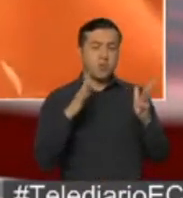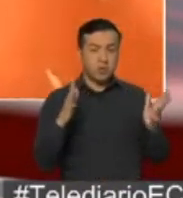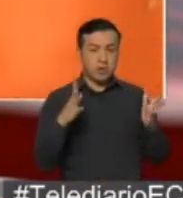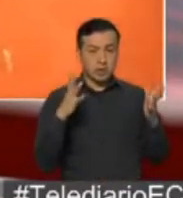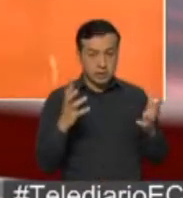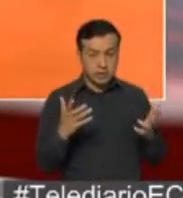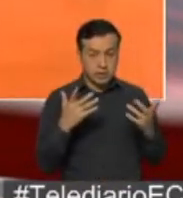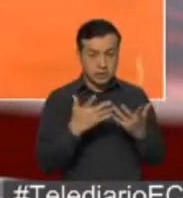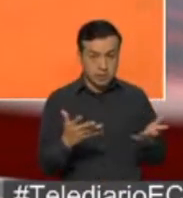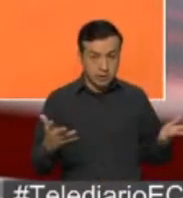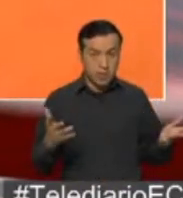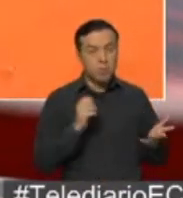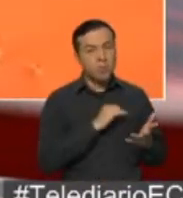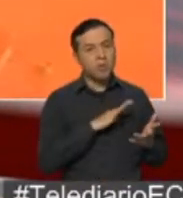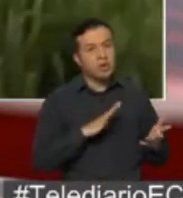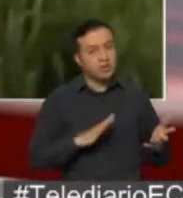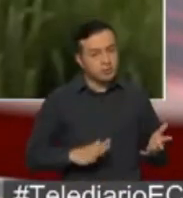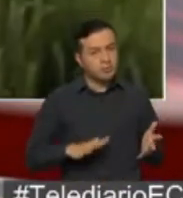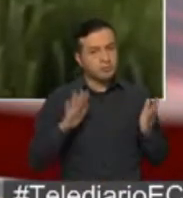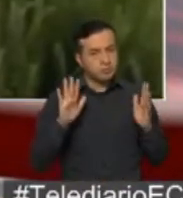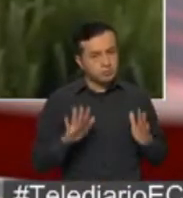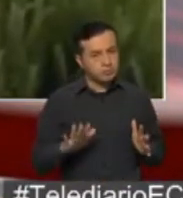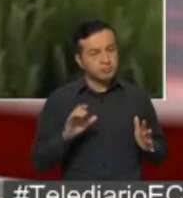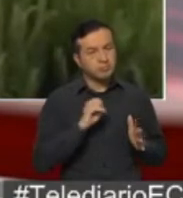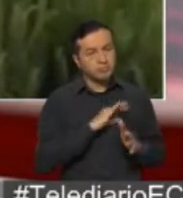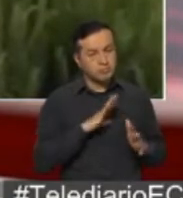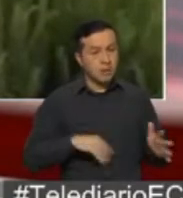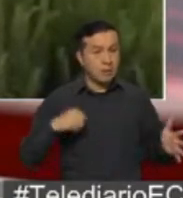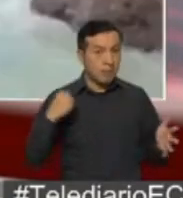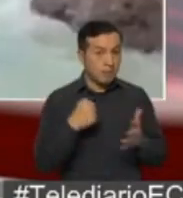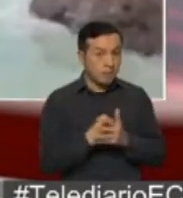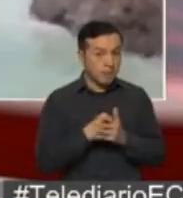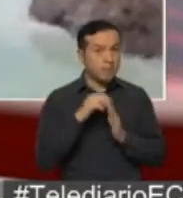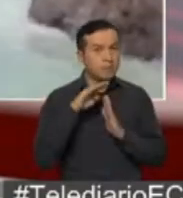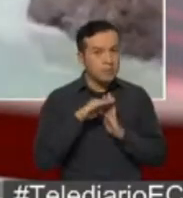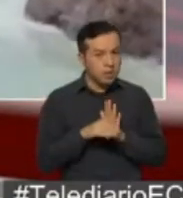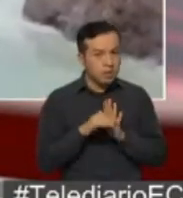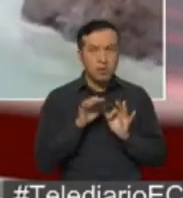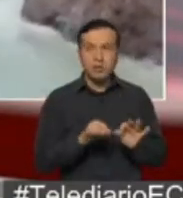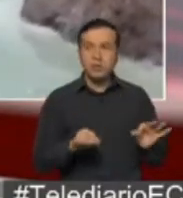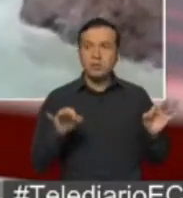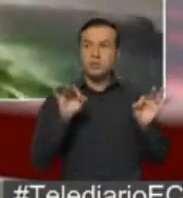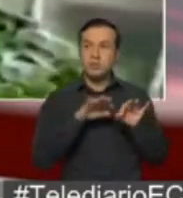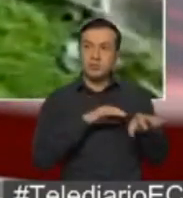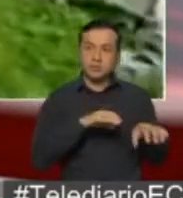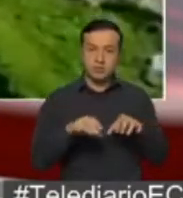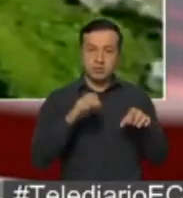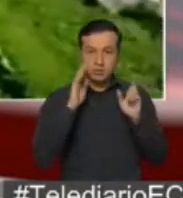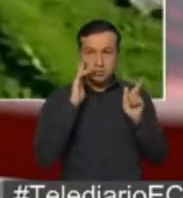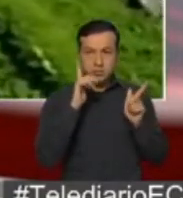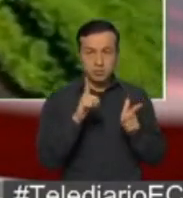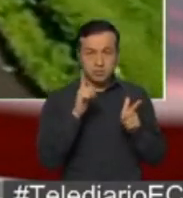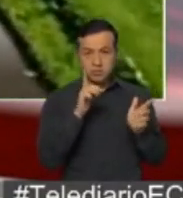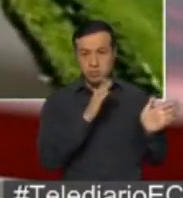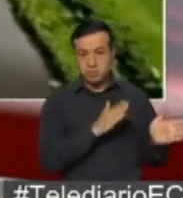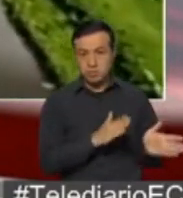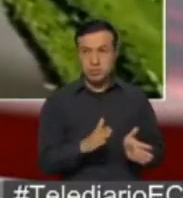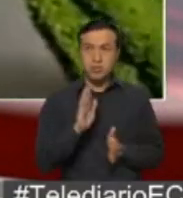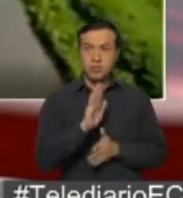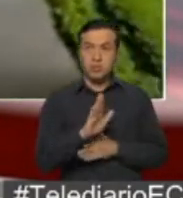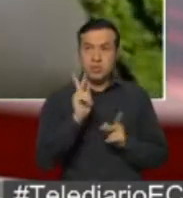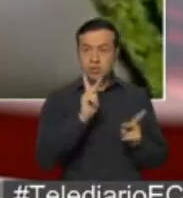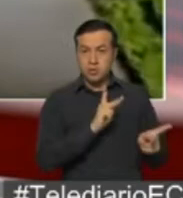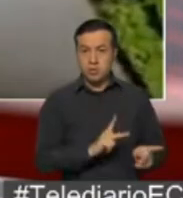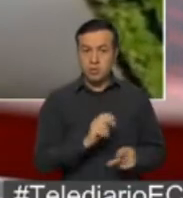queremos hacer es la parte preventiva. Queremos prevenir los siniestros y con eso coordinamos con las mismas operadoras para tener estos